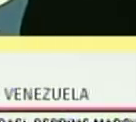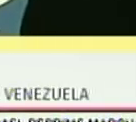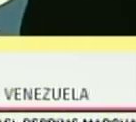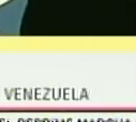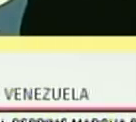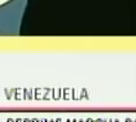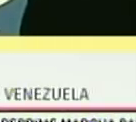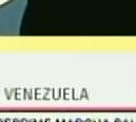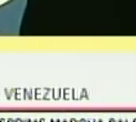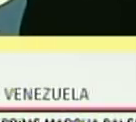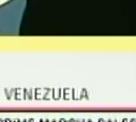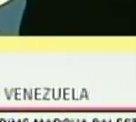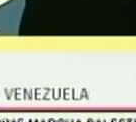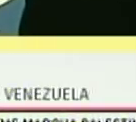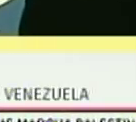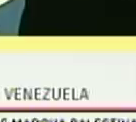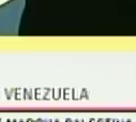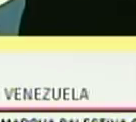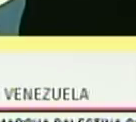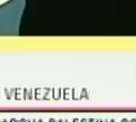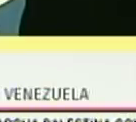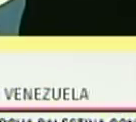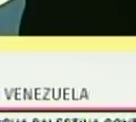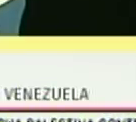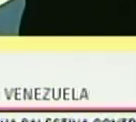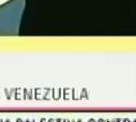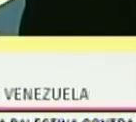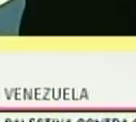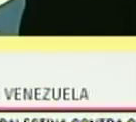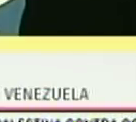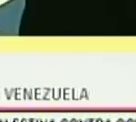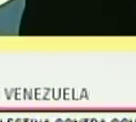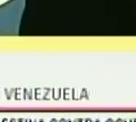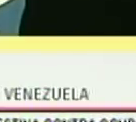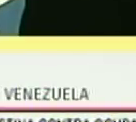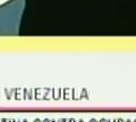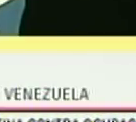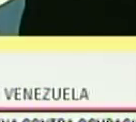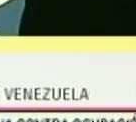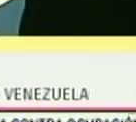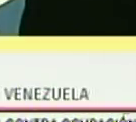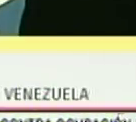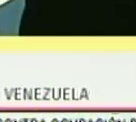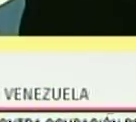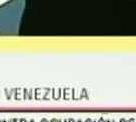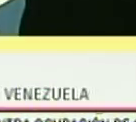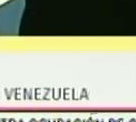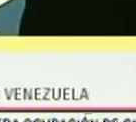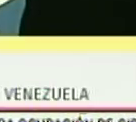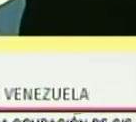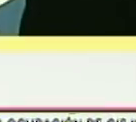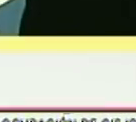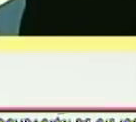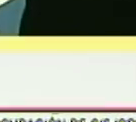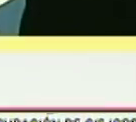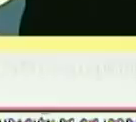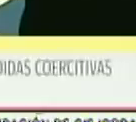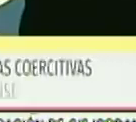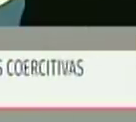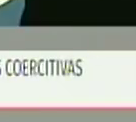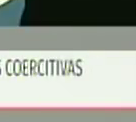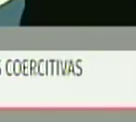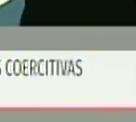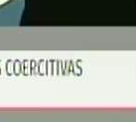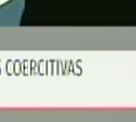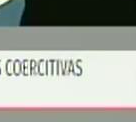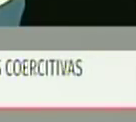con partidos políticos, con iglesias, con todos. Sus equipos estuvieron en Venezuela